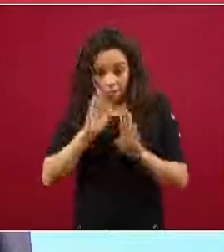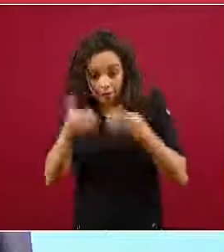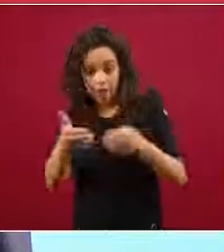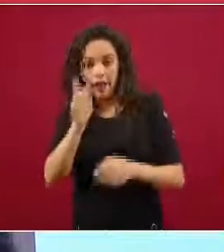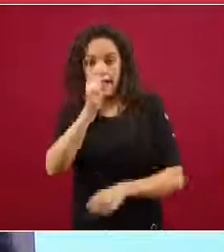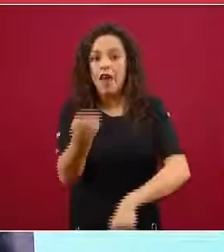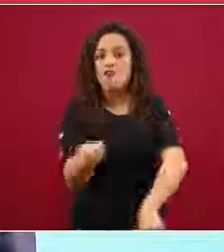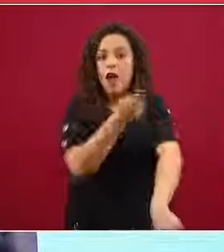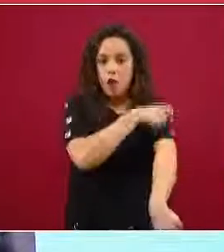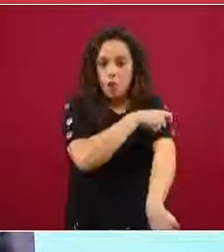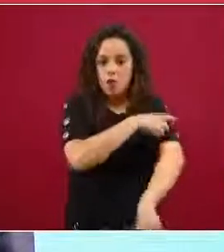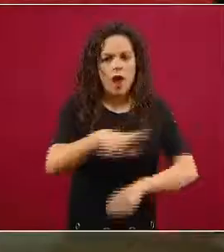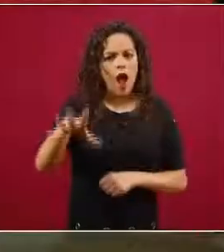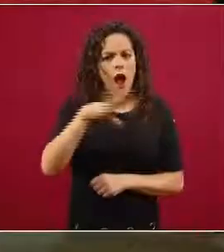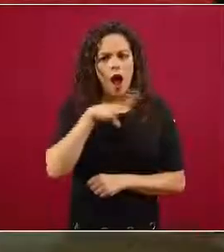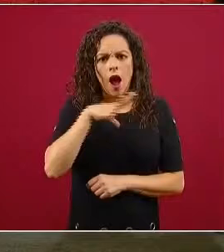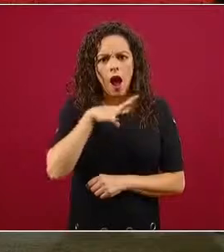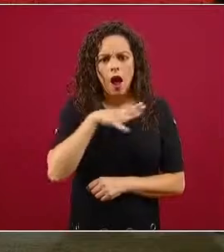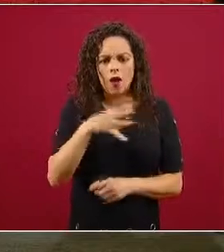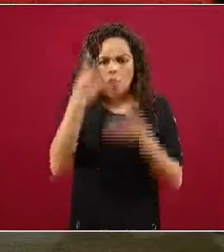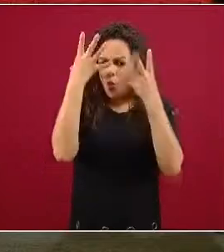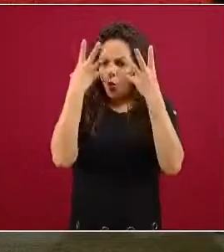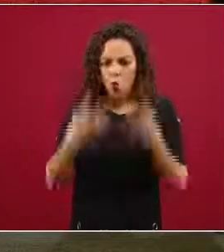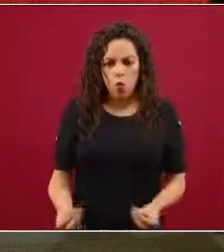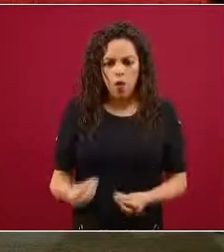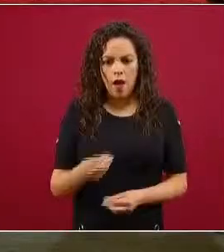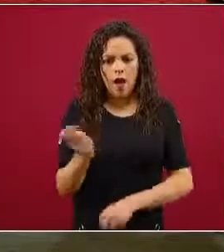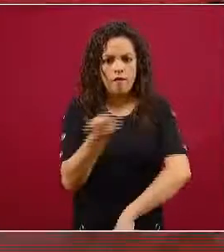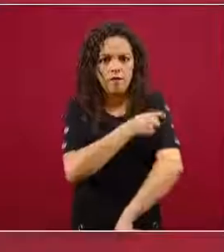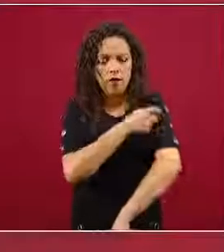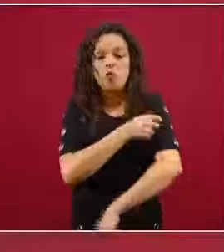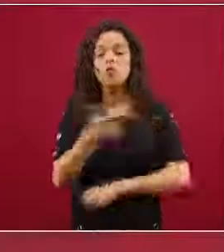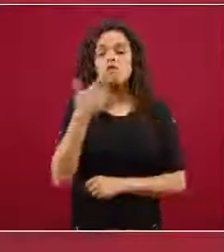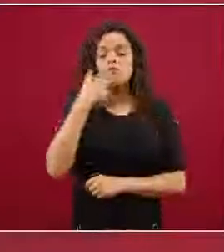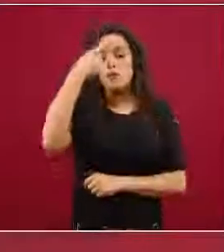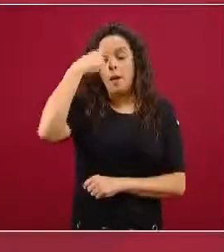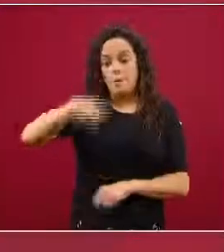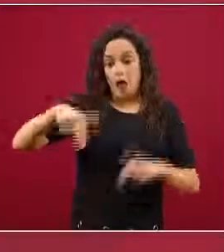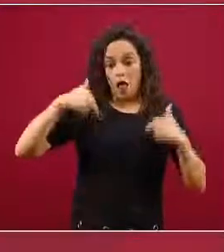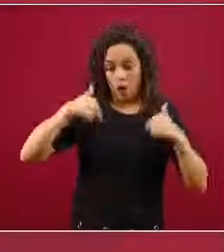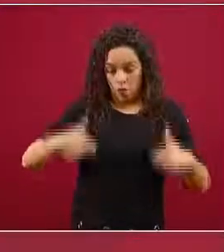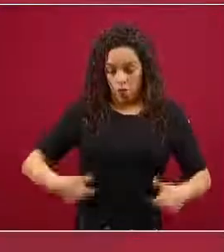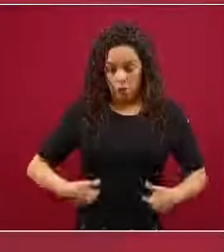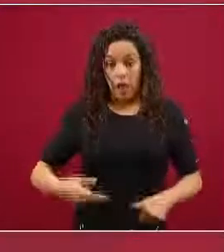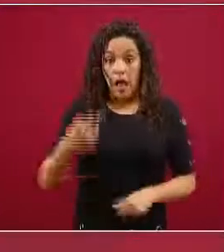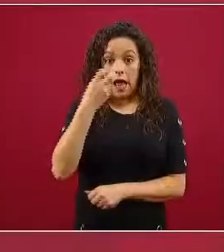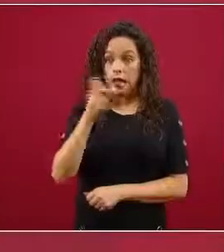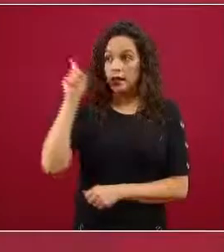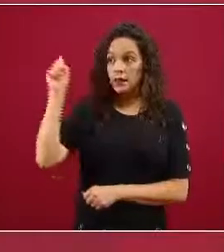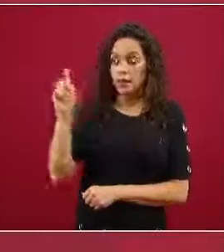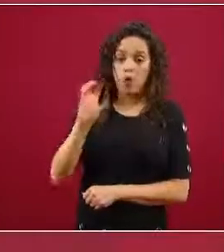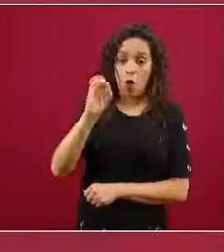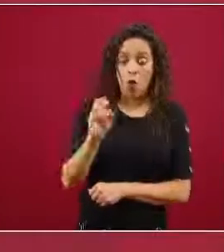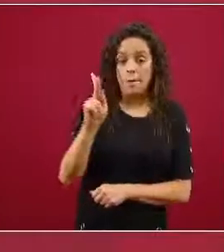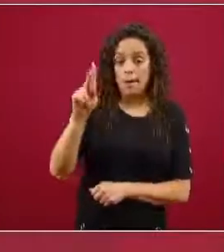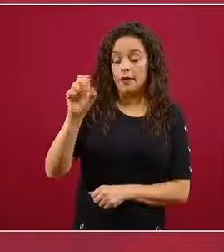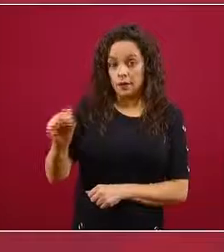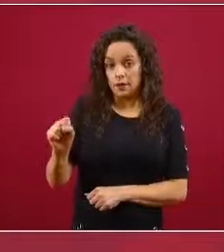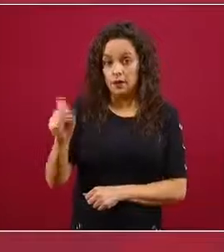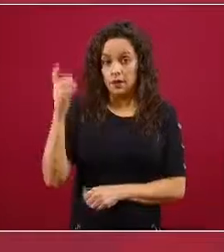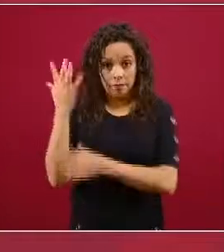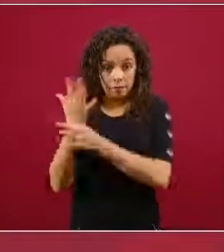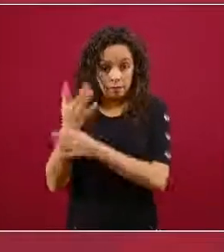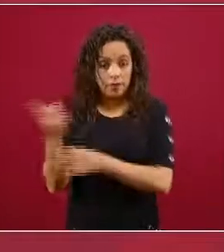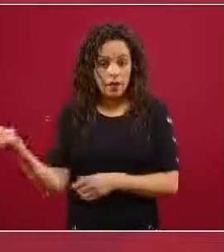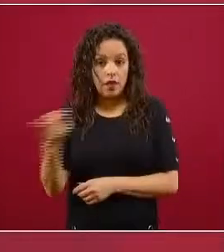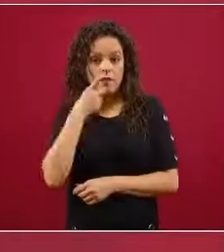las múltiples vacunas que se usan en los humanos, y ese va a ser el mecanismo de la Organización Panamericana de la Salud para fomentar o